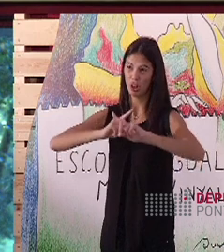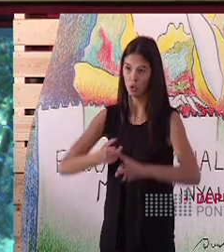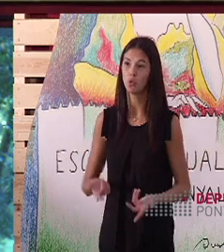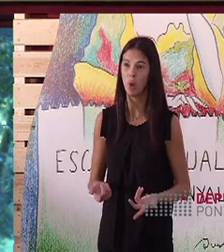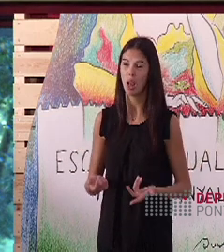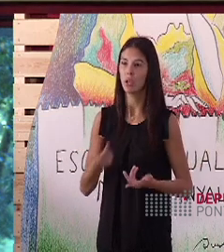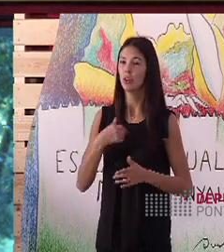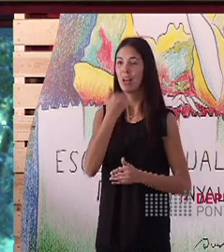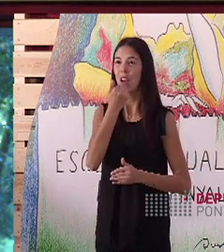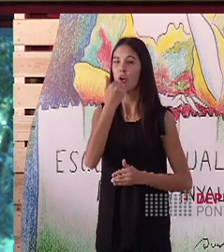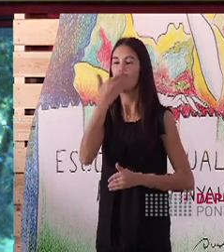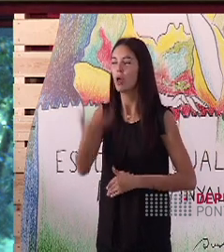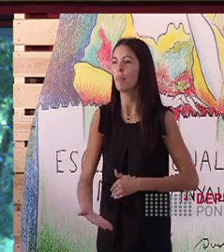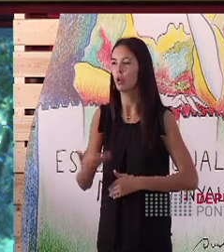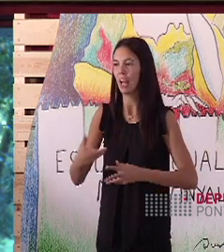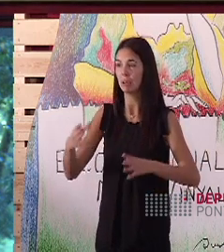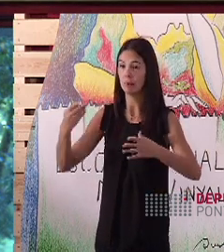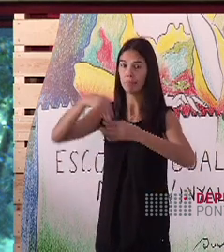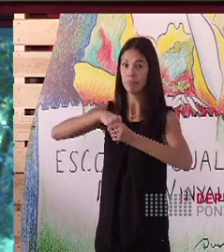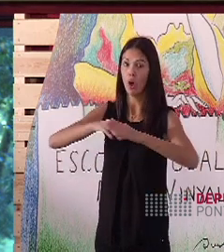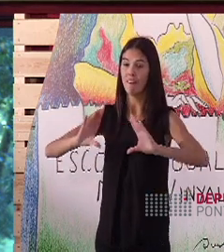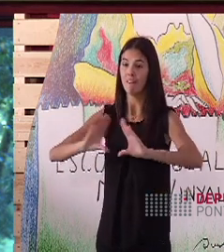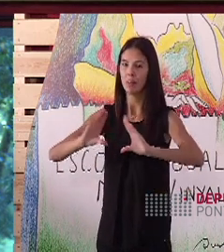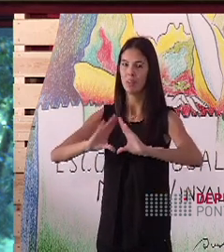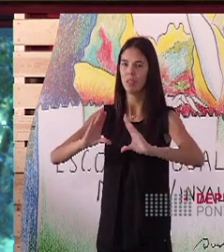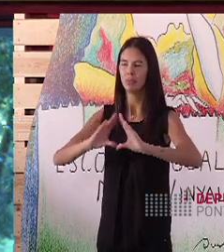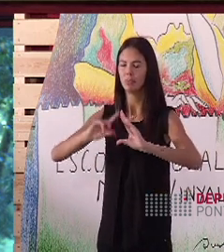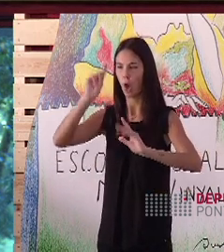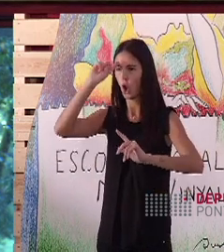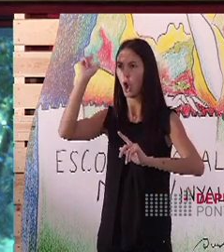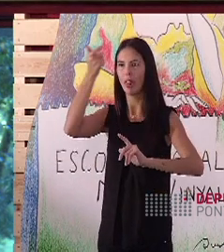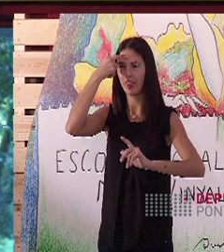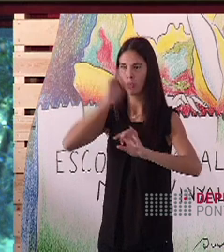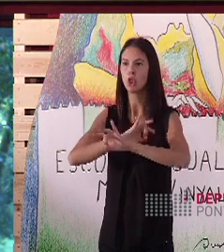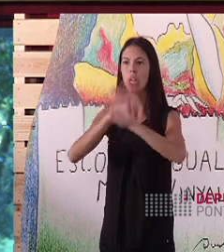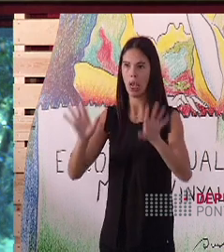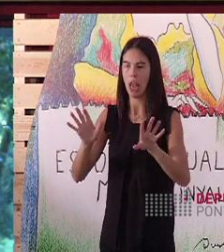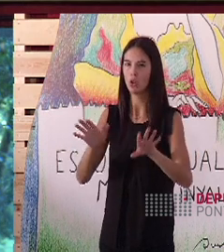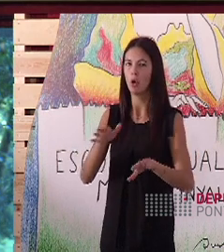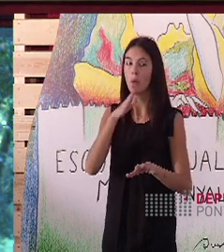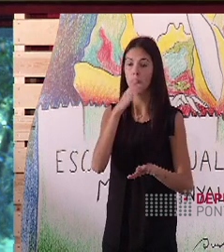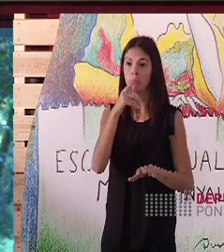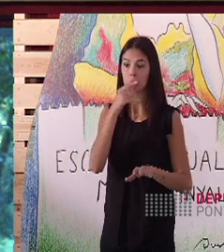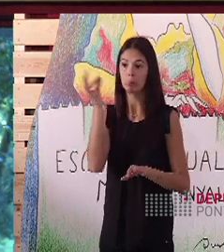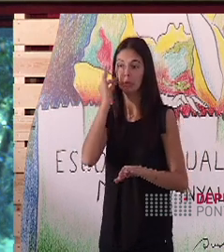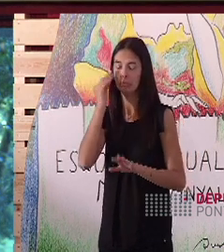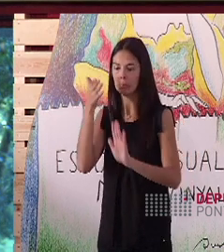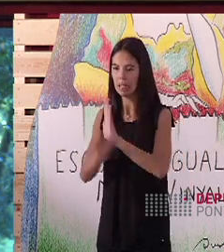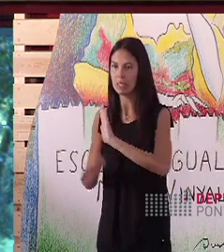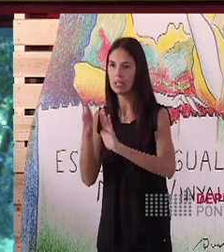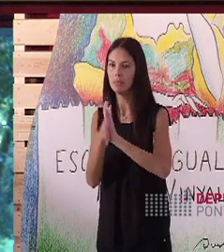hay algo que es muy importante en feminismo es conceptualizar. Porque como ella explica, en